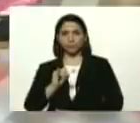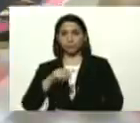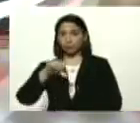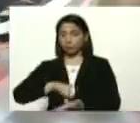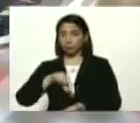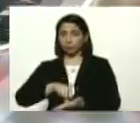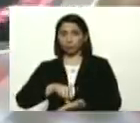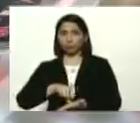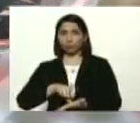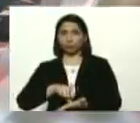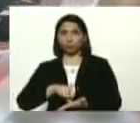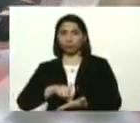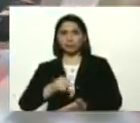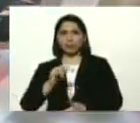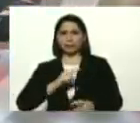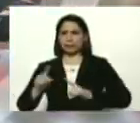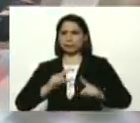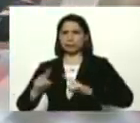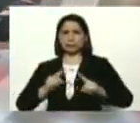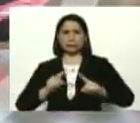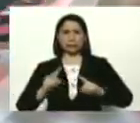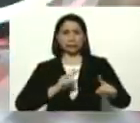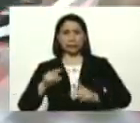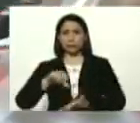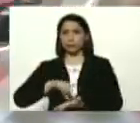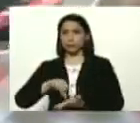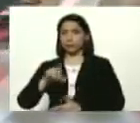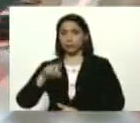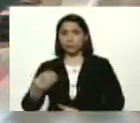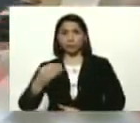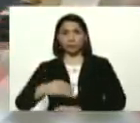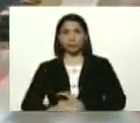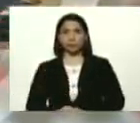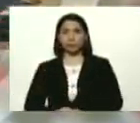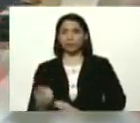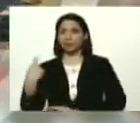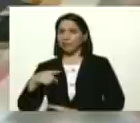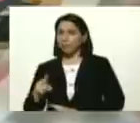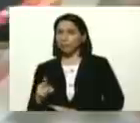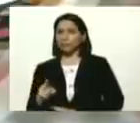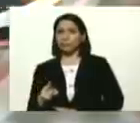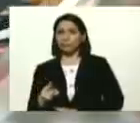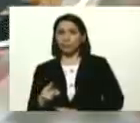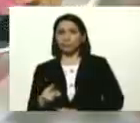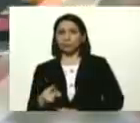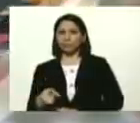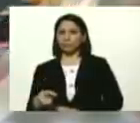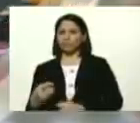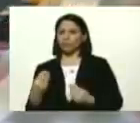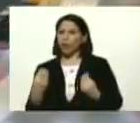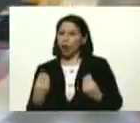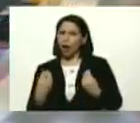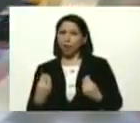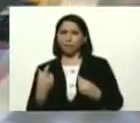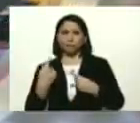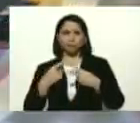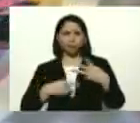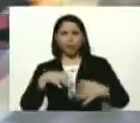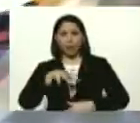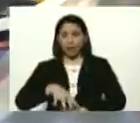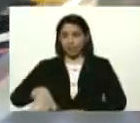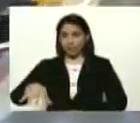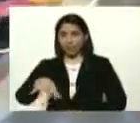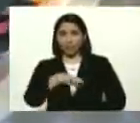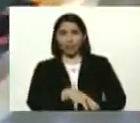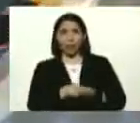foco que está activo y es un foco que además ha tenido expresión en otros estados del país,